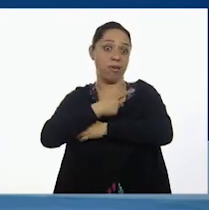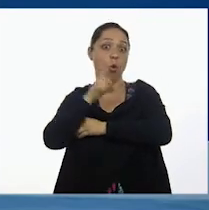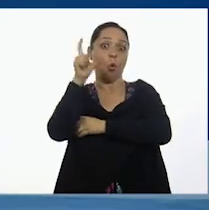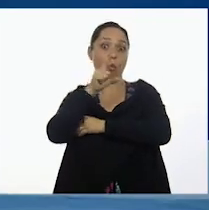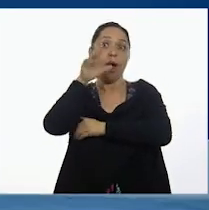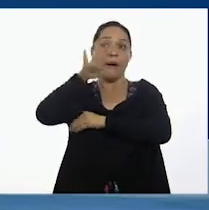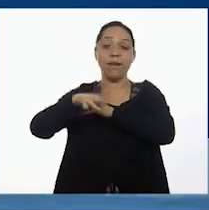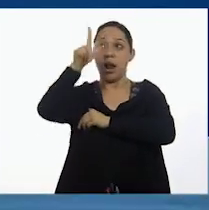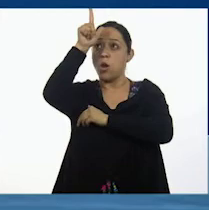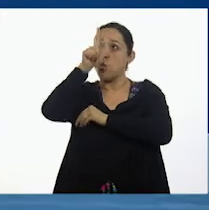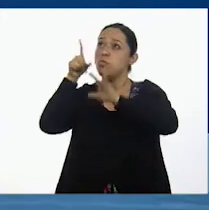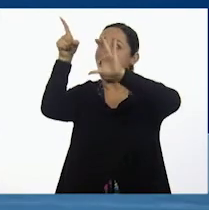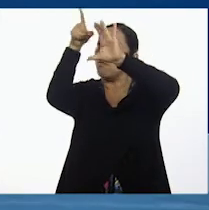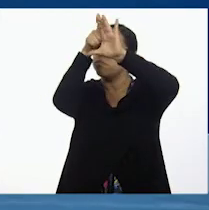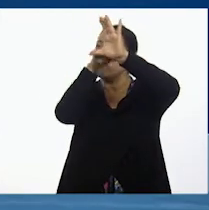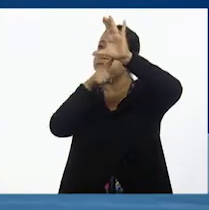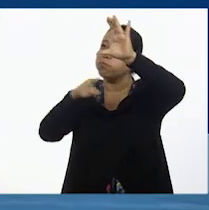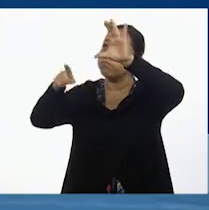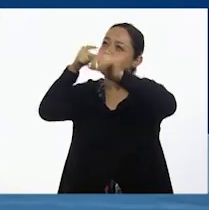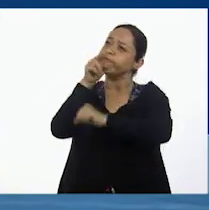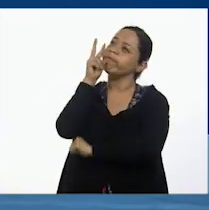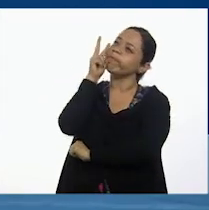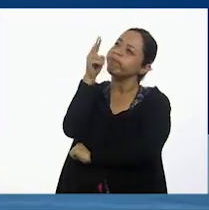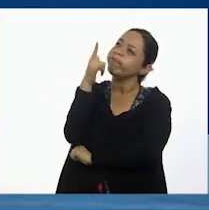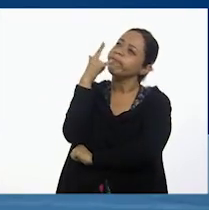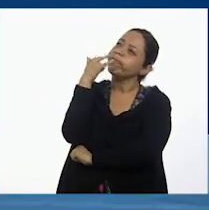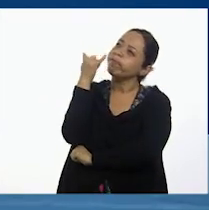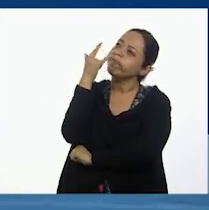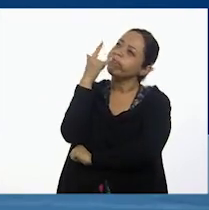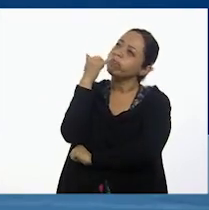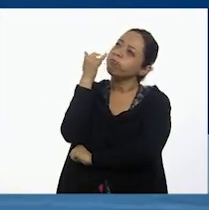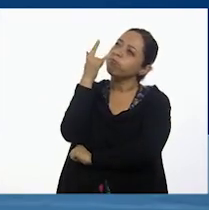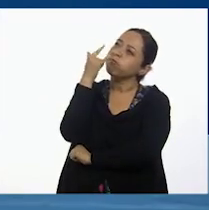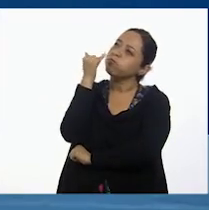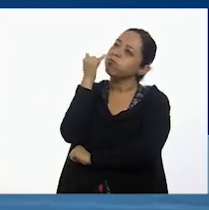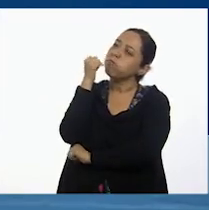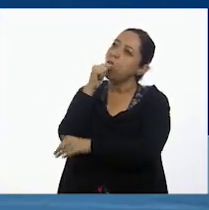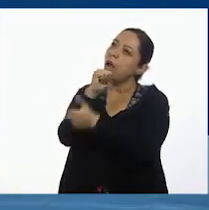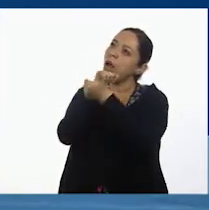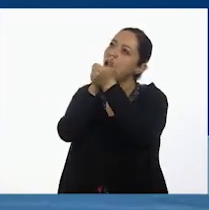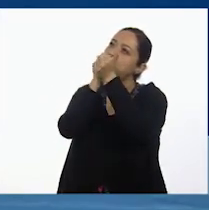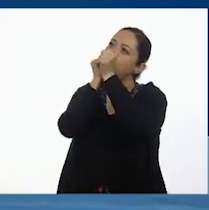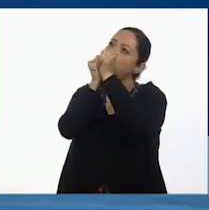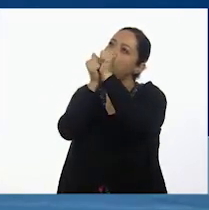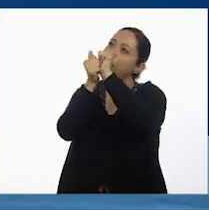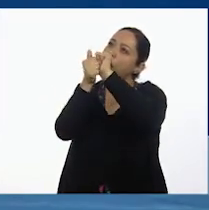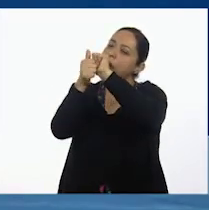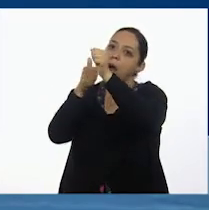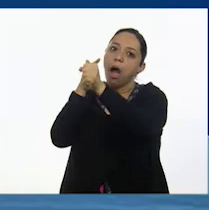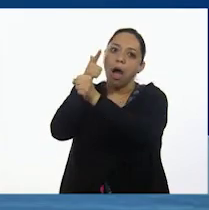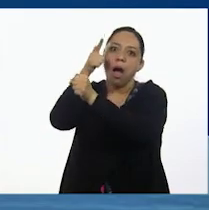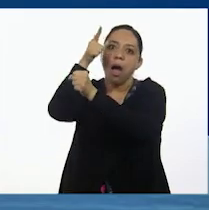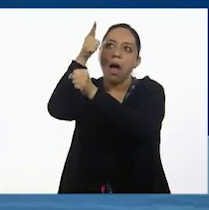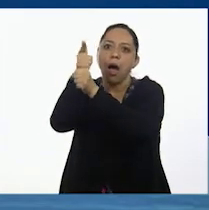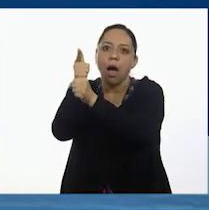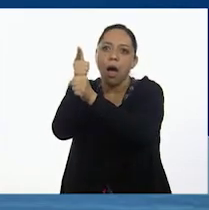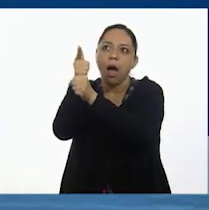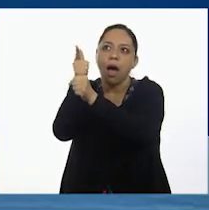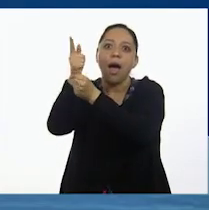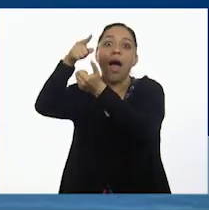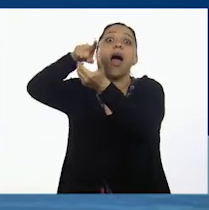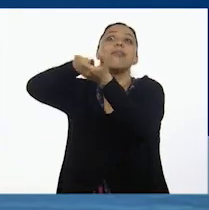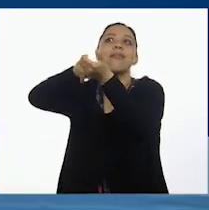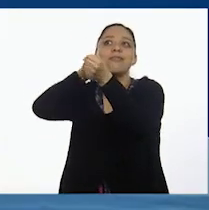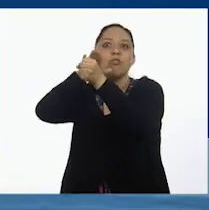la observe detenidamente y que en cualquier momento descubriré la figura